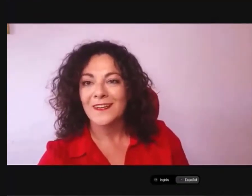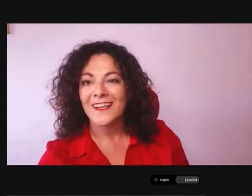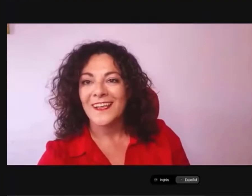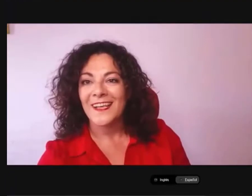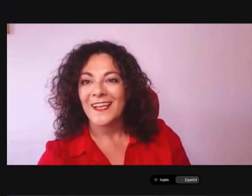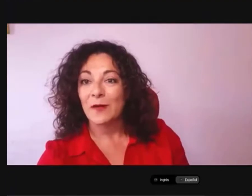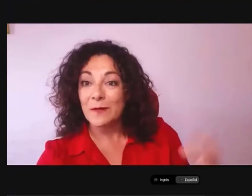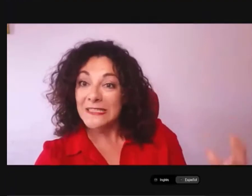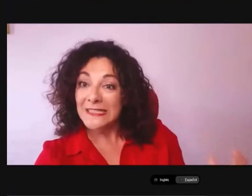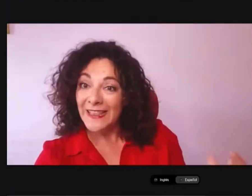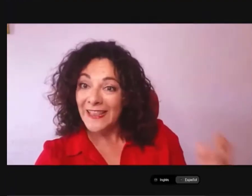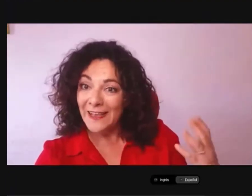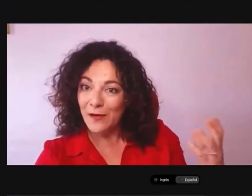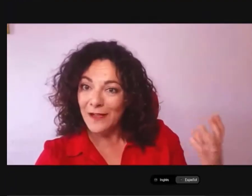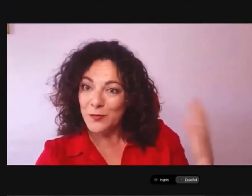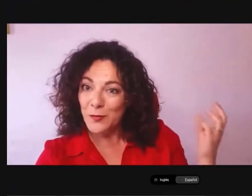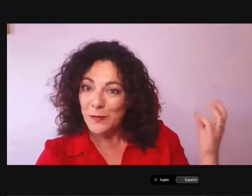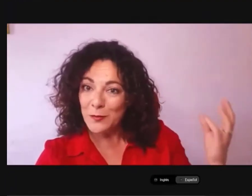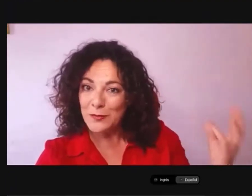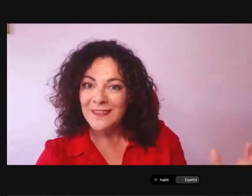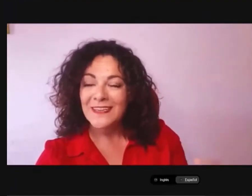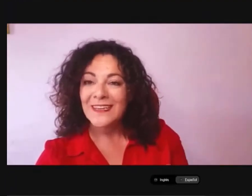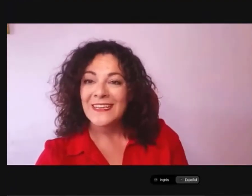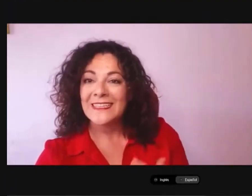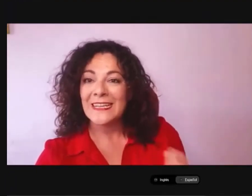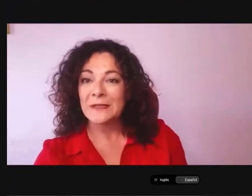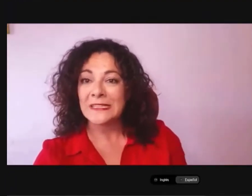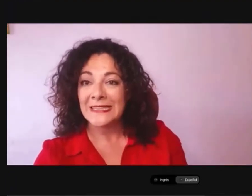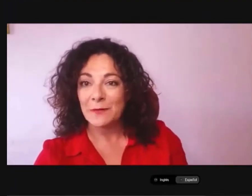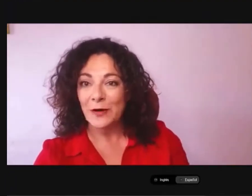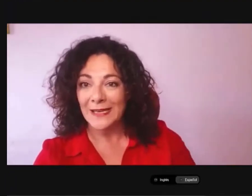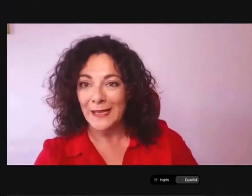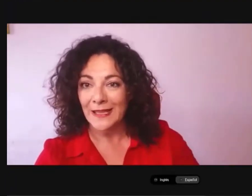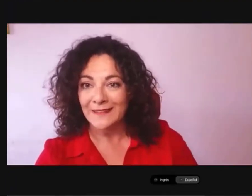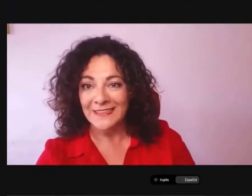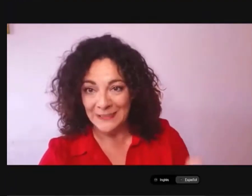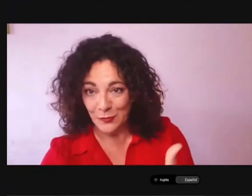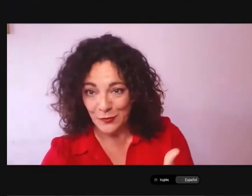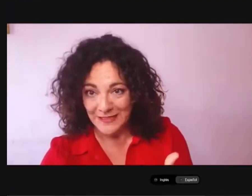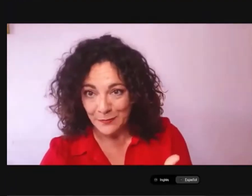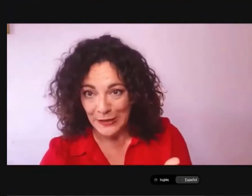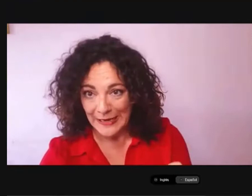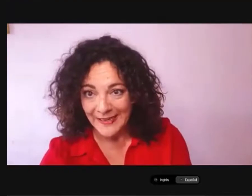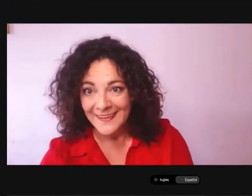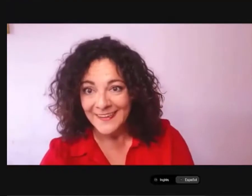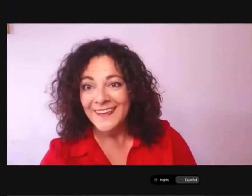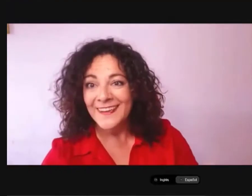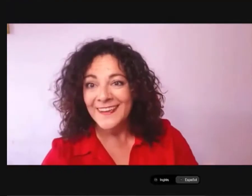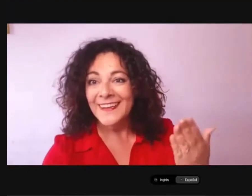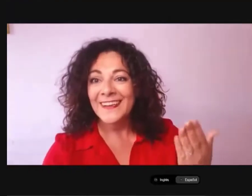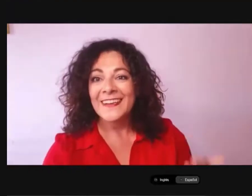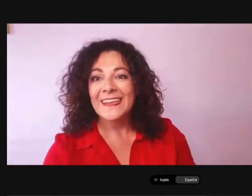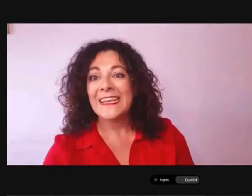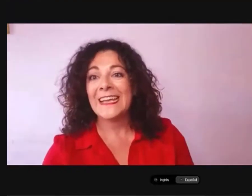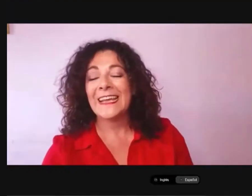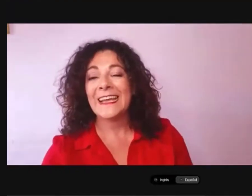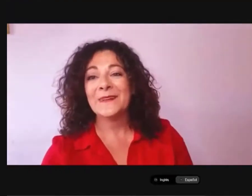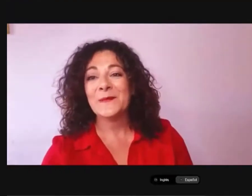lanzábamos? Cogimos esa idea loca que tuvimos y se la presentamos a Alicia, que seguro que estará por ahí.